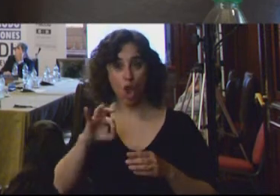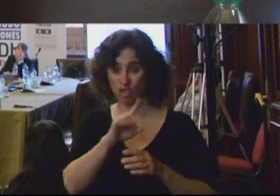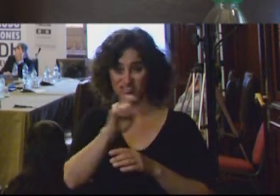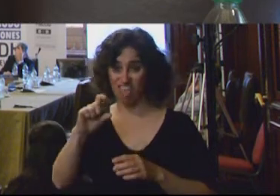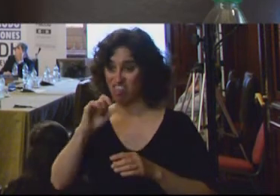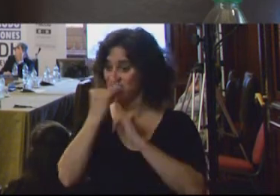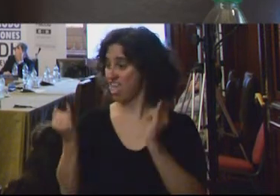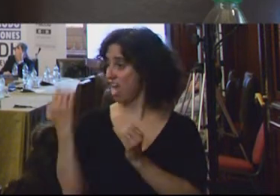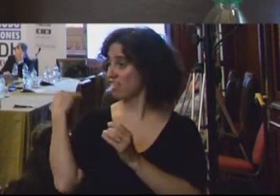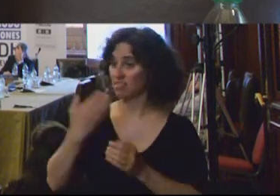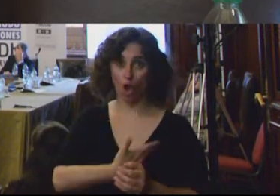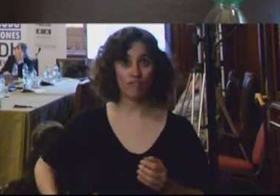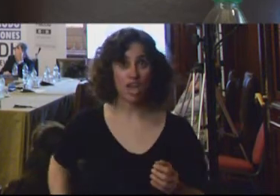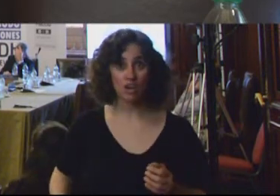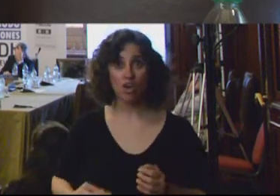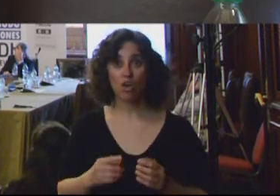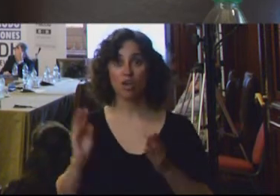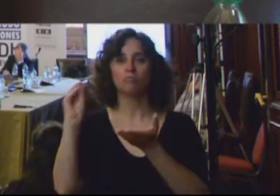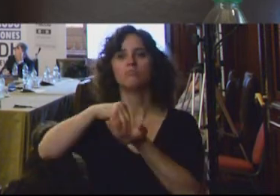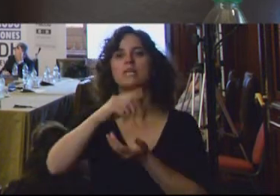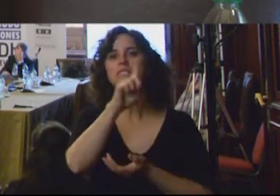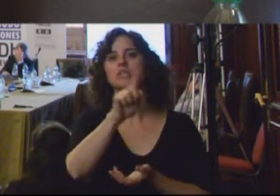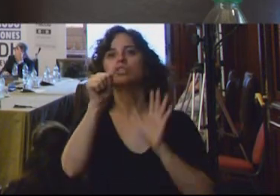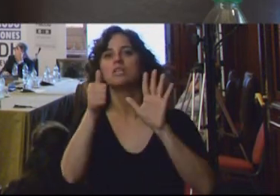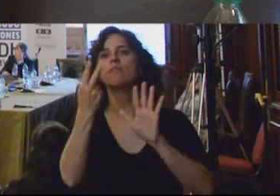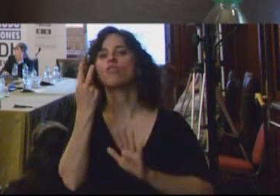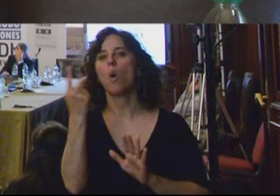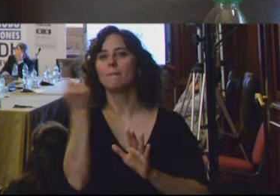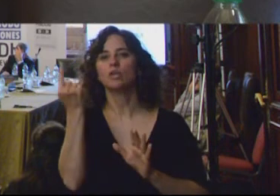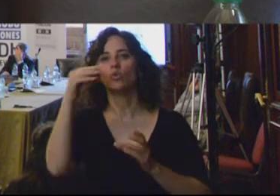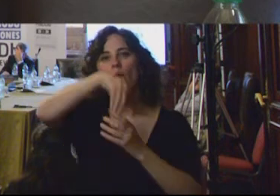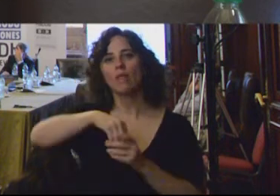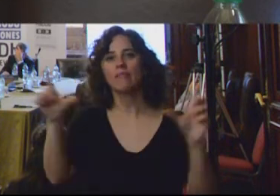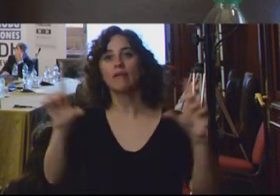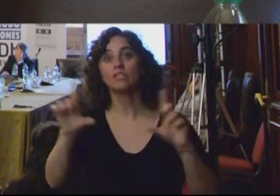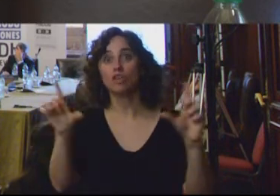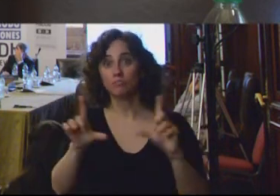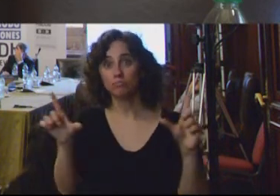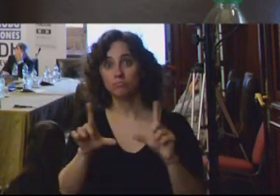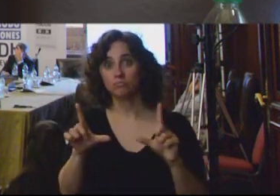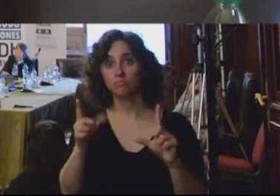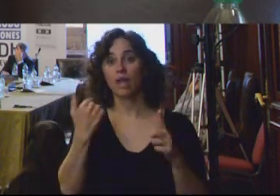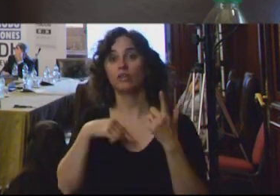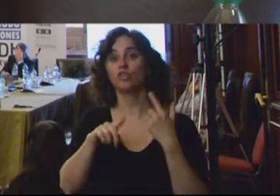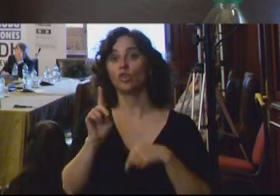gobierno apareció 162 minutos en televisión, lo cual